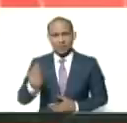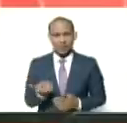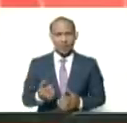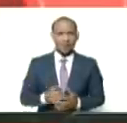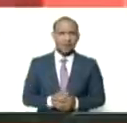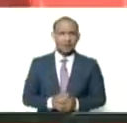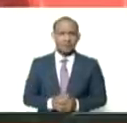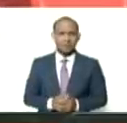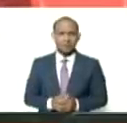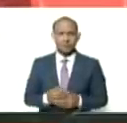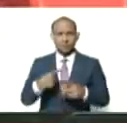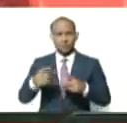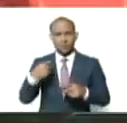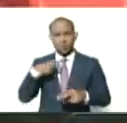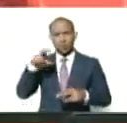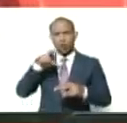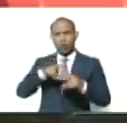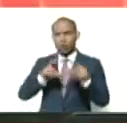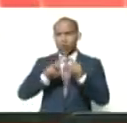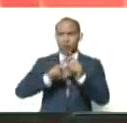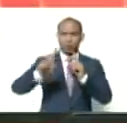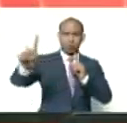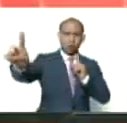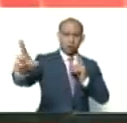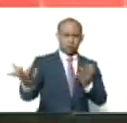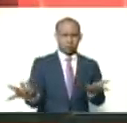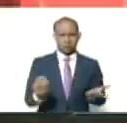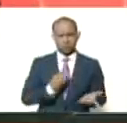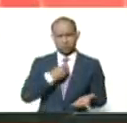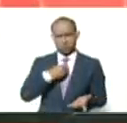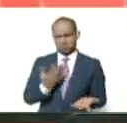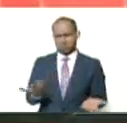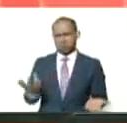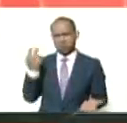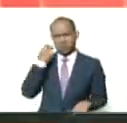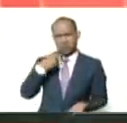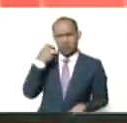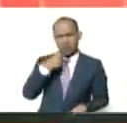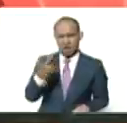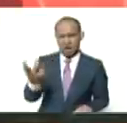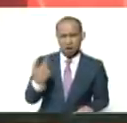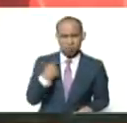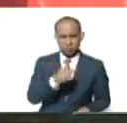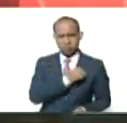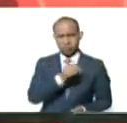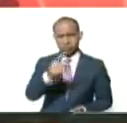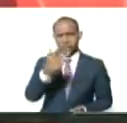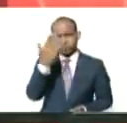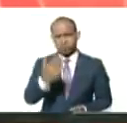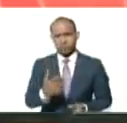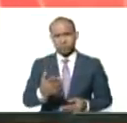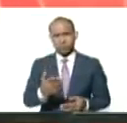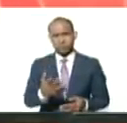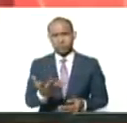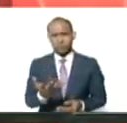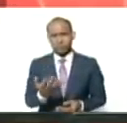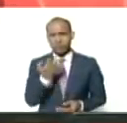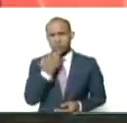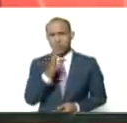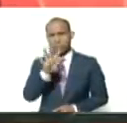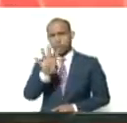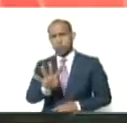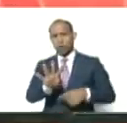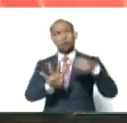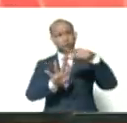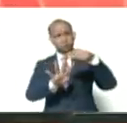MEP, y llego y me sientan por allá. No, estoy seguro que mis camaradas me sientan en la silla central, en el puesto